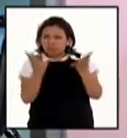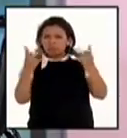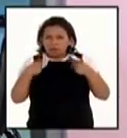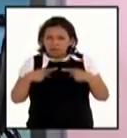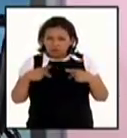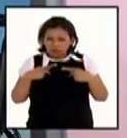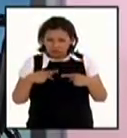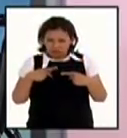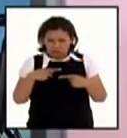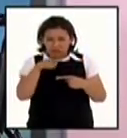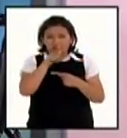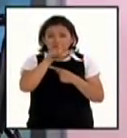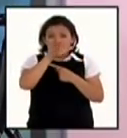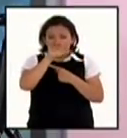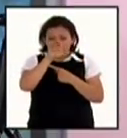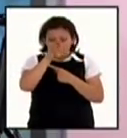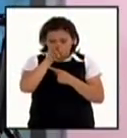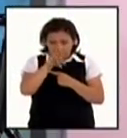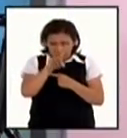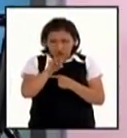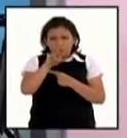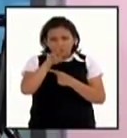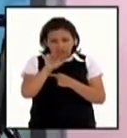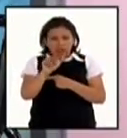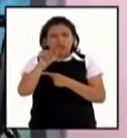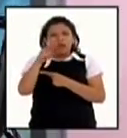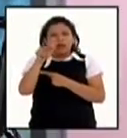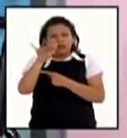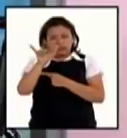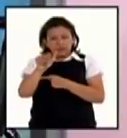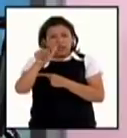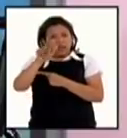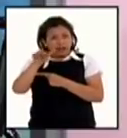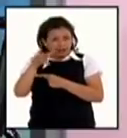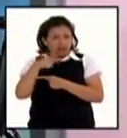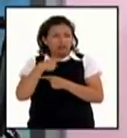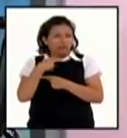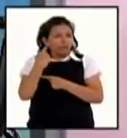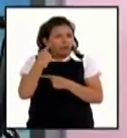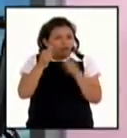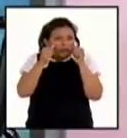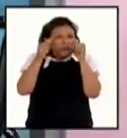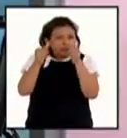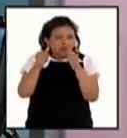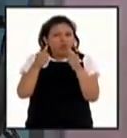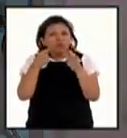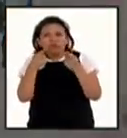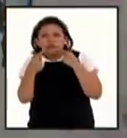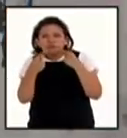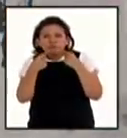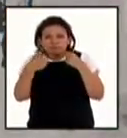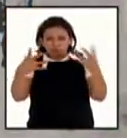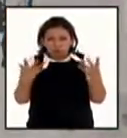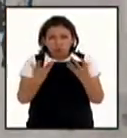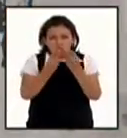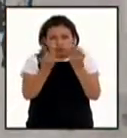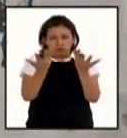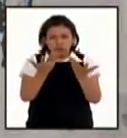con Leonardo Vega y Graciela Arriaga. Vamos a escuchar esta reflexión que realizamos con ellos.